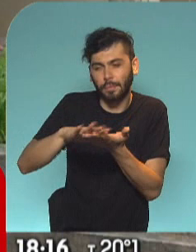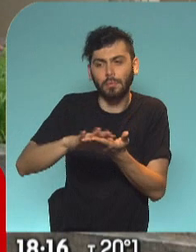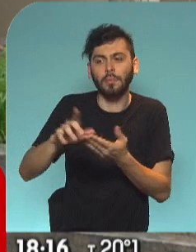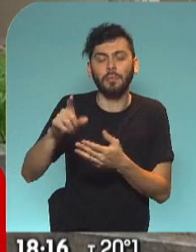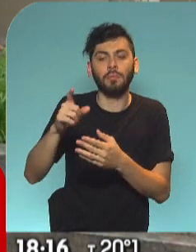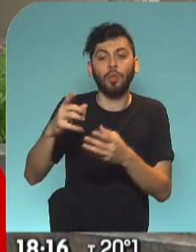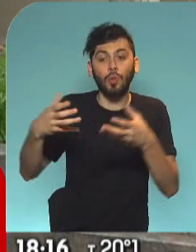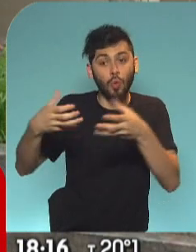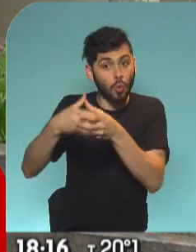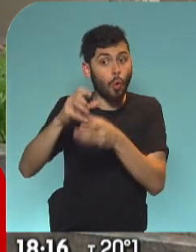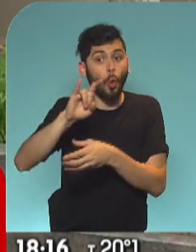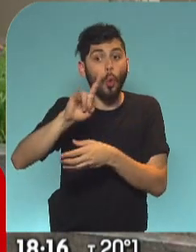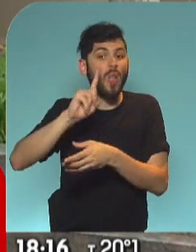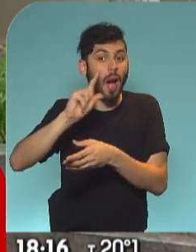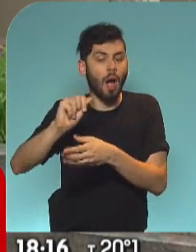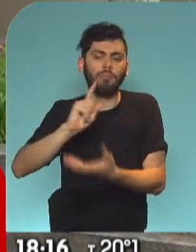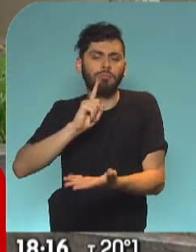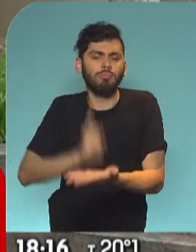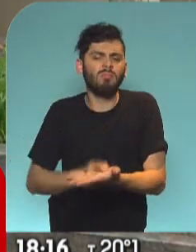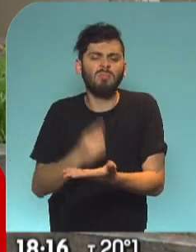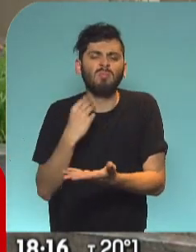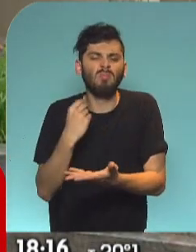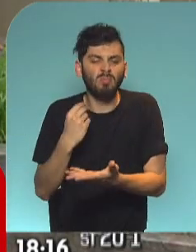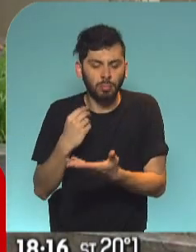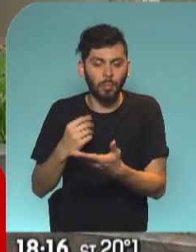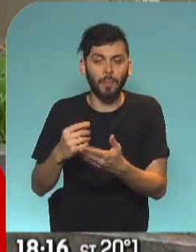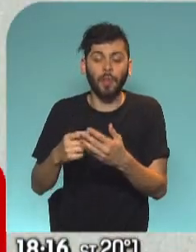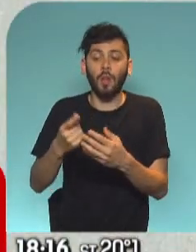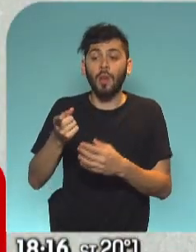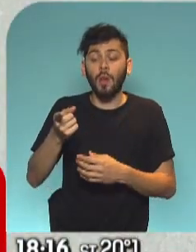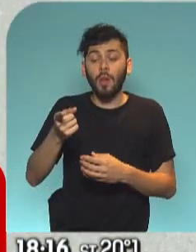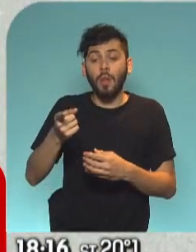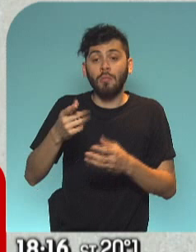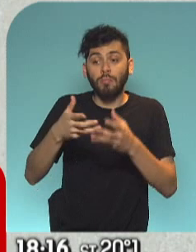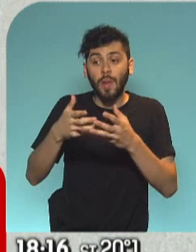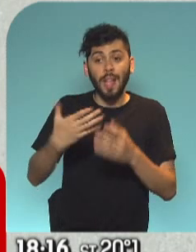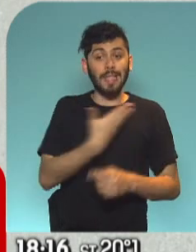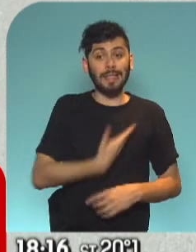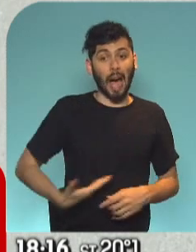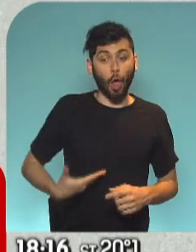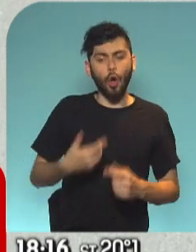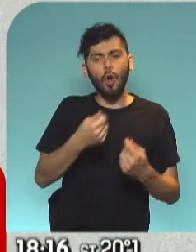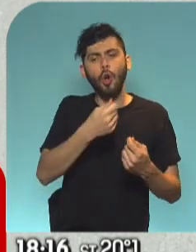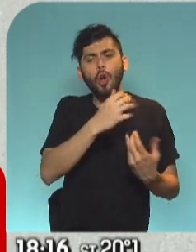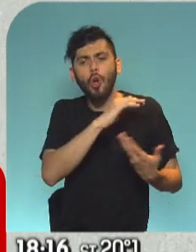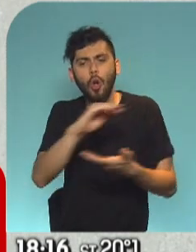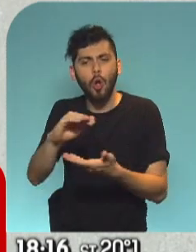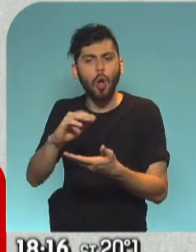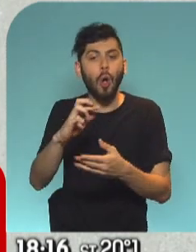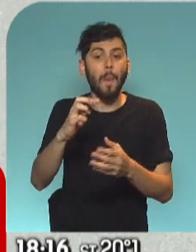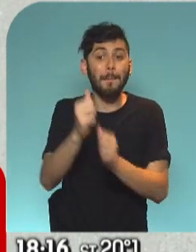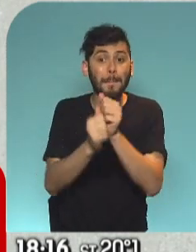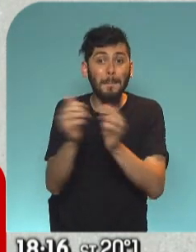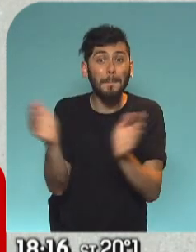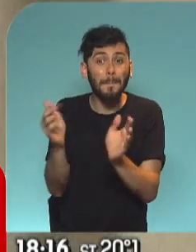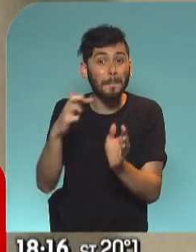que plantea la UIA? Principalmente lo que tiene que ver con ampliar el financiamiento estatal a las pymes. Por otro lado, seguir